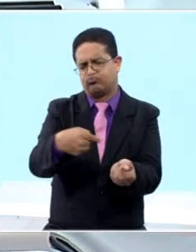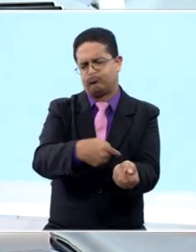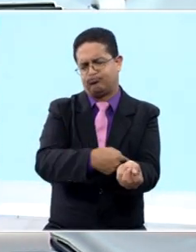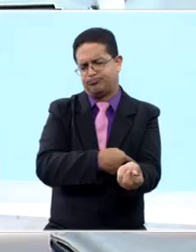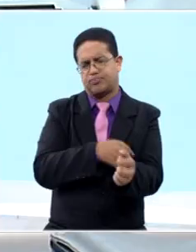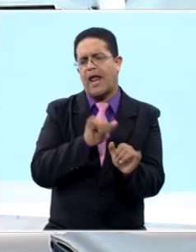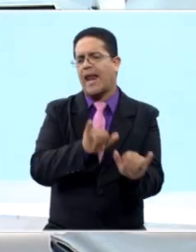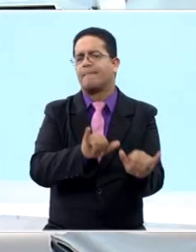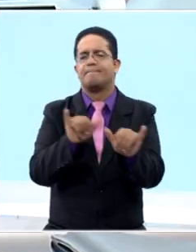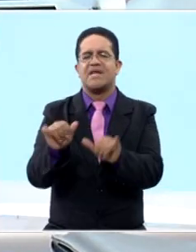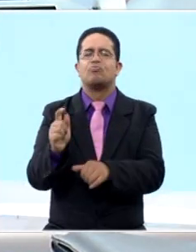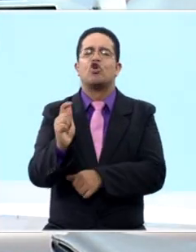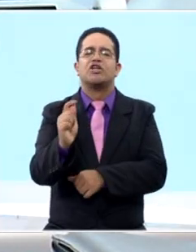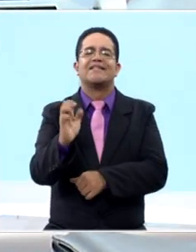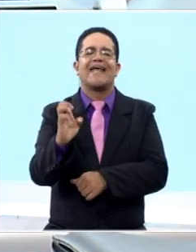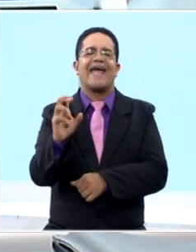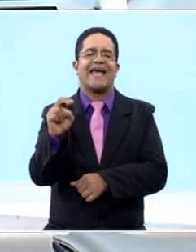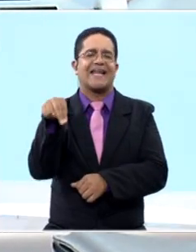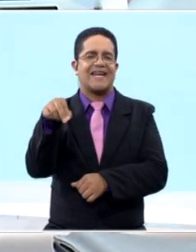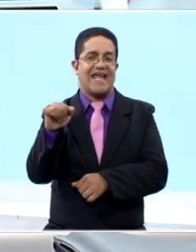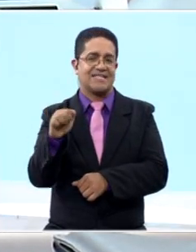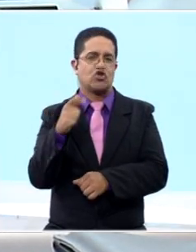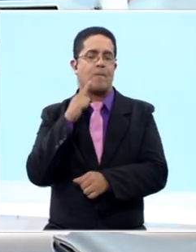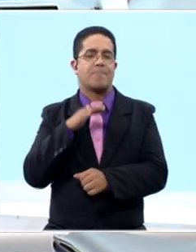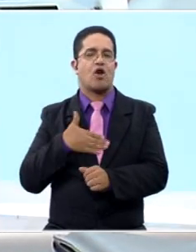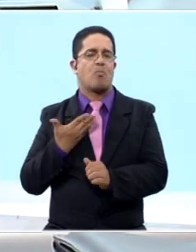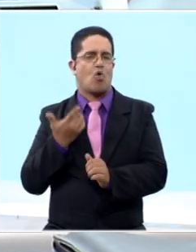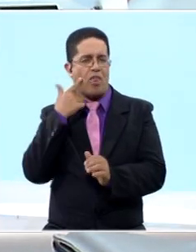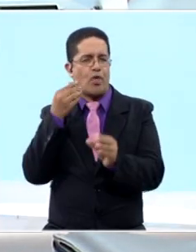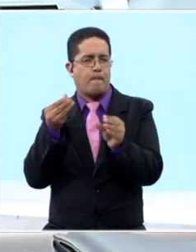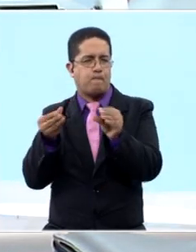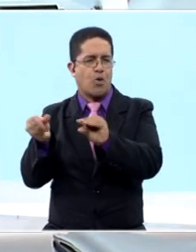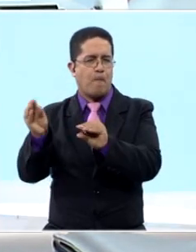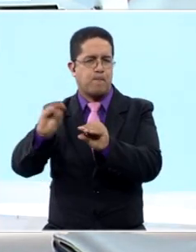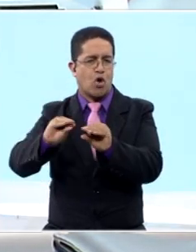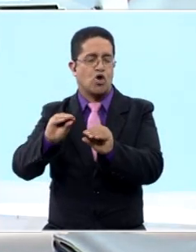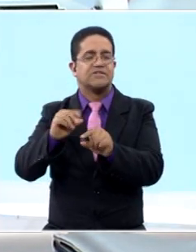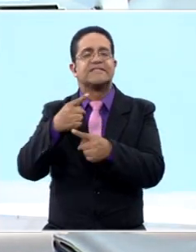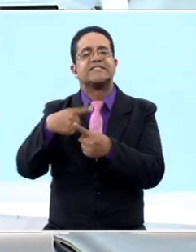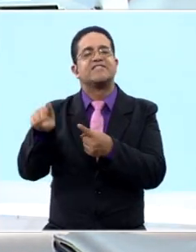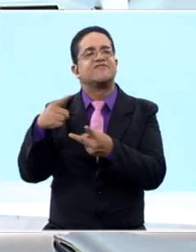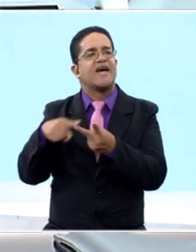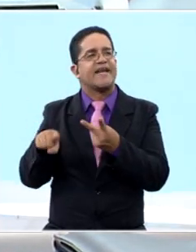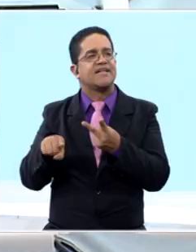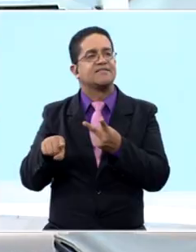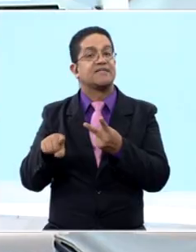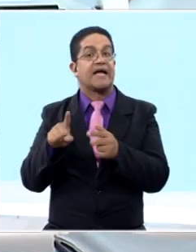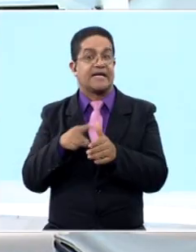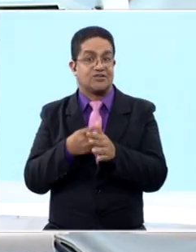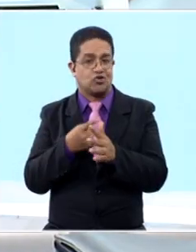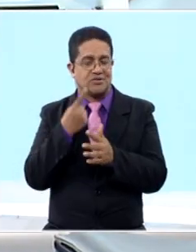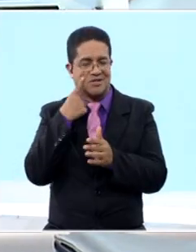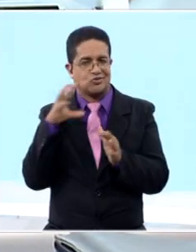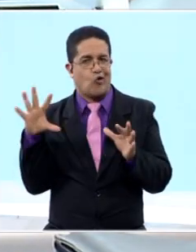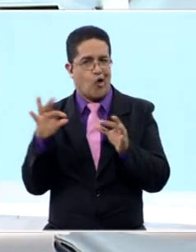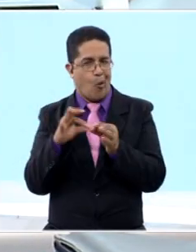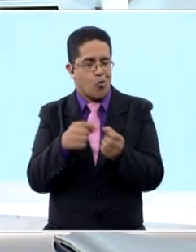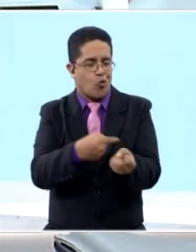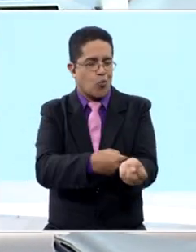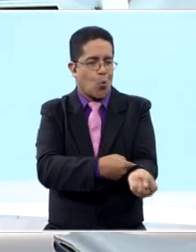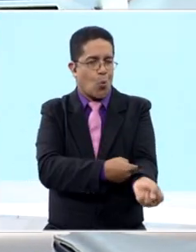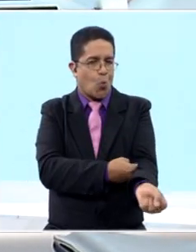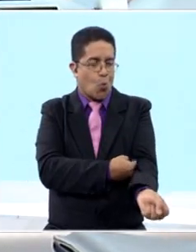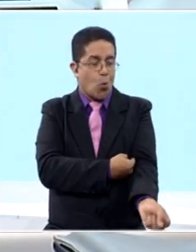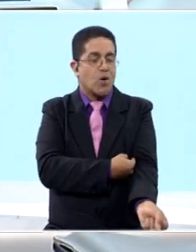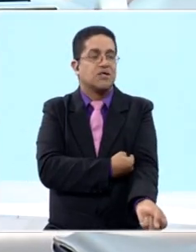el mismo, que es el tecnesio 99, pero yo lo puedo unir a diferentes fármacos. Entonces, al tener ese material, yo lo uno con el fármaco y